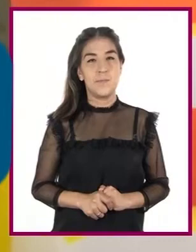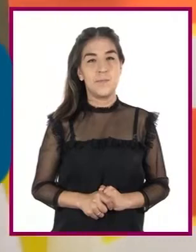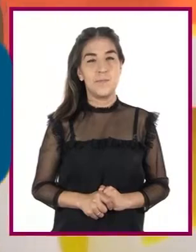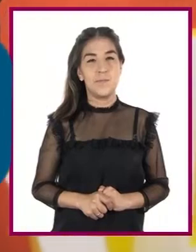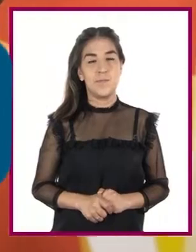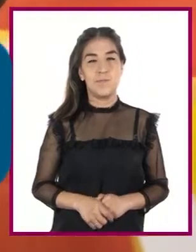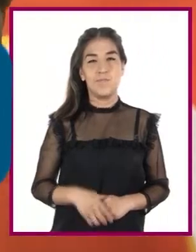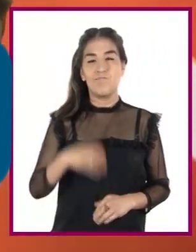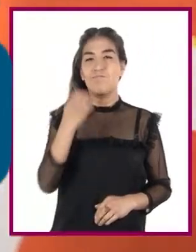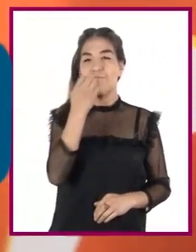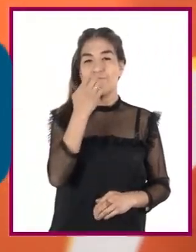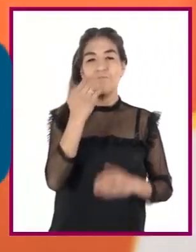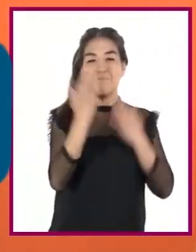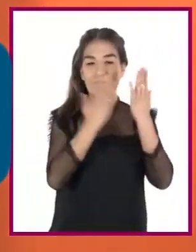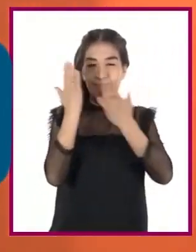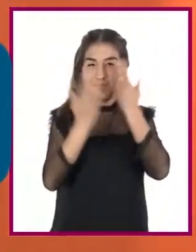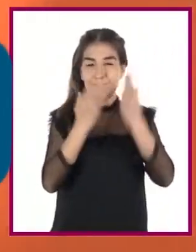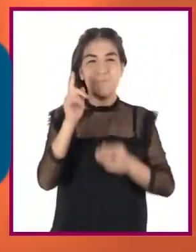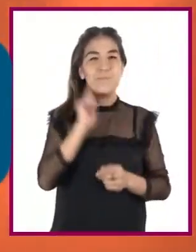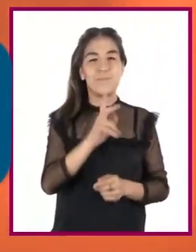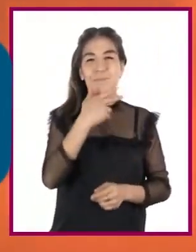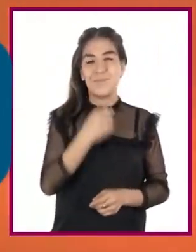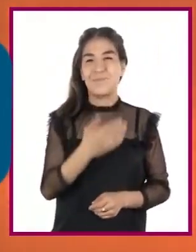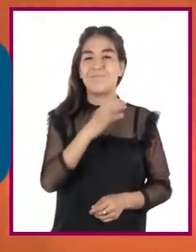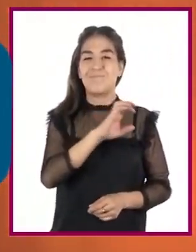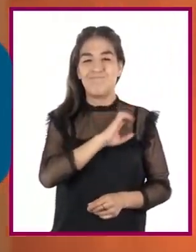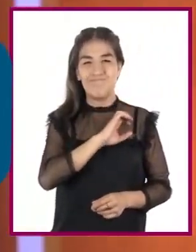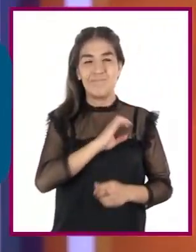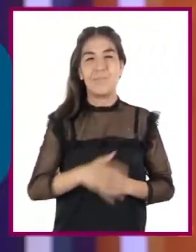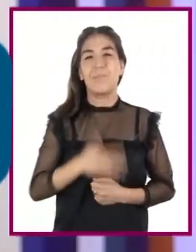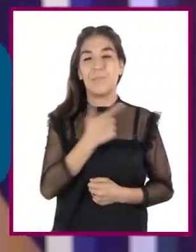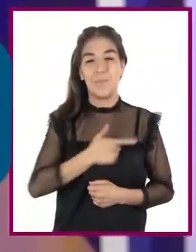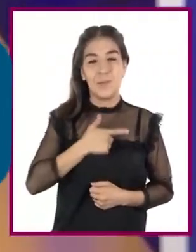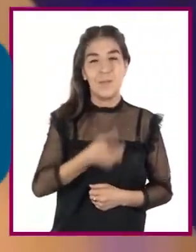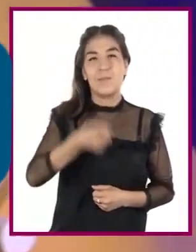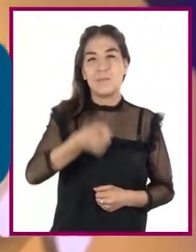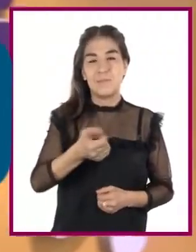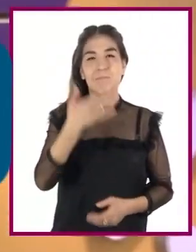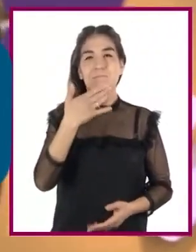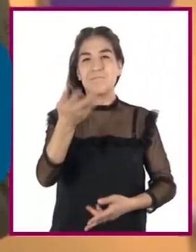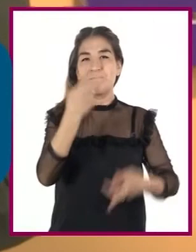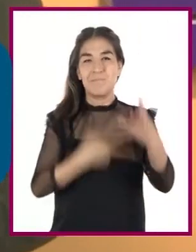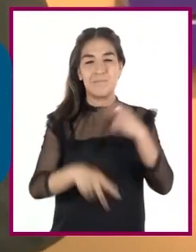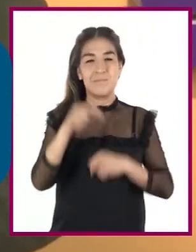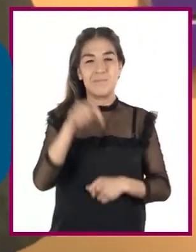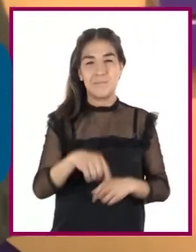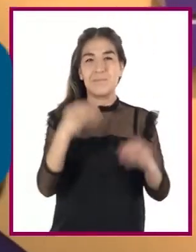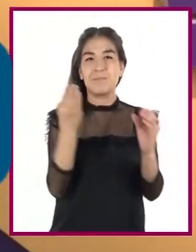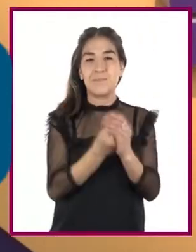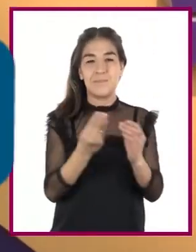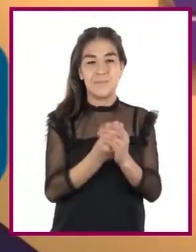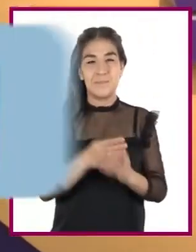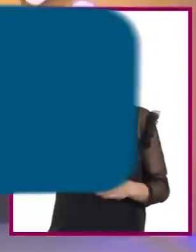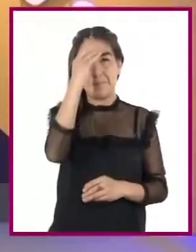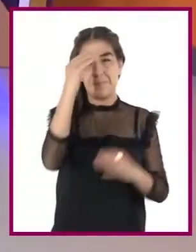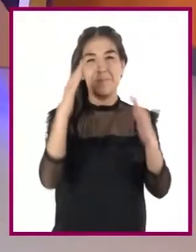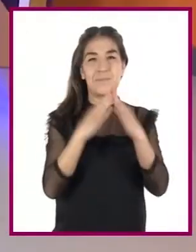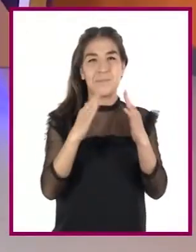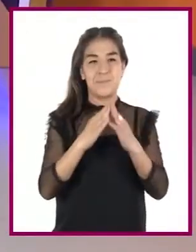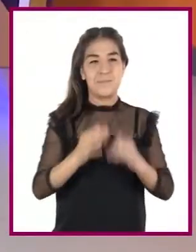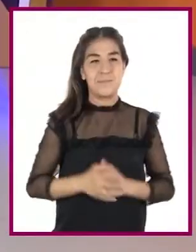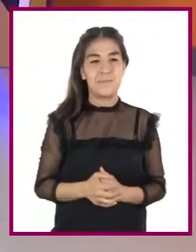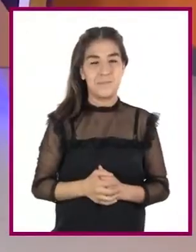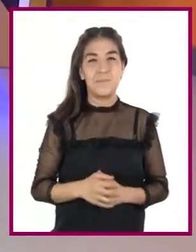Estimadas alumnas y estimados alumnos, es un gusto saludarlos y darles la bienvenida a esta sesión de Aprende en Casa. Yo